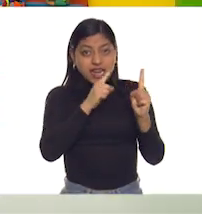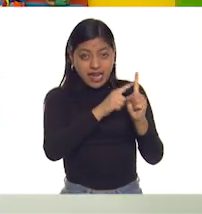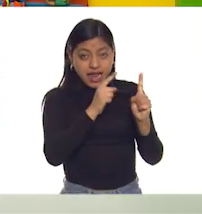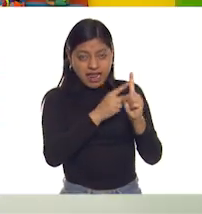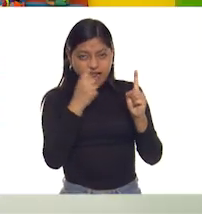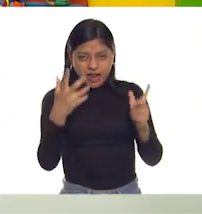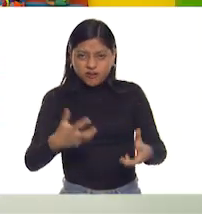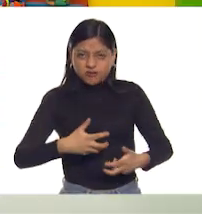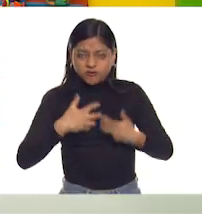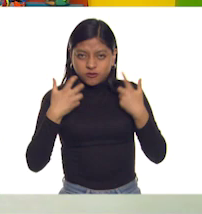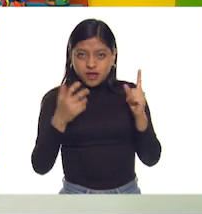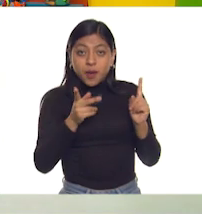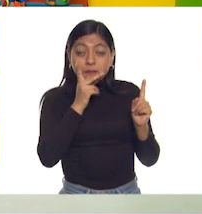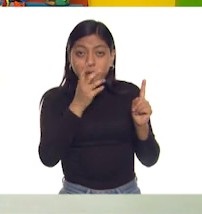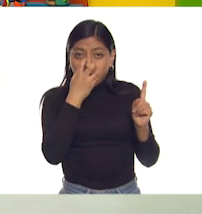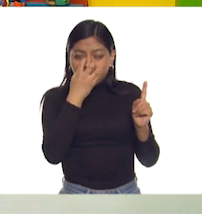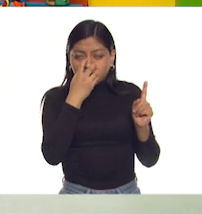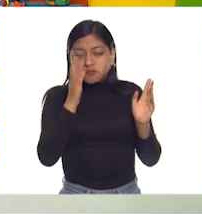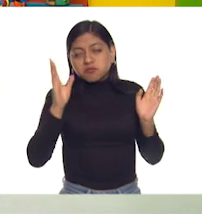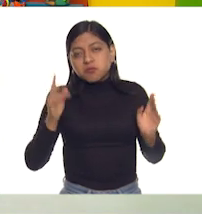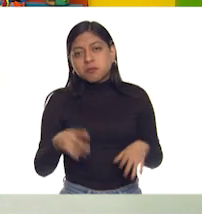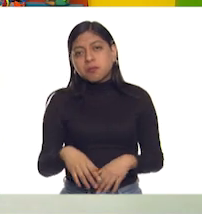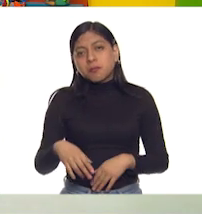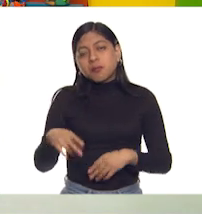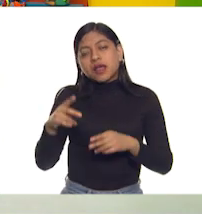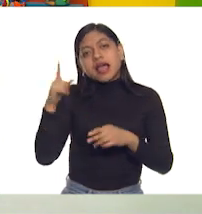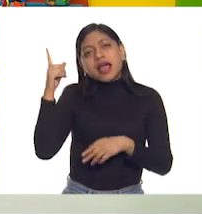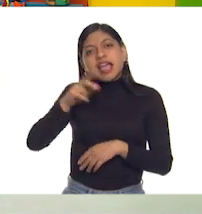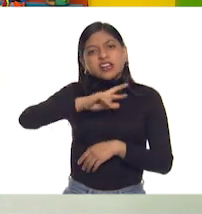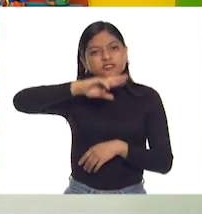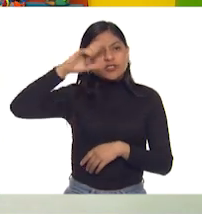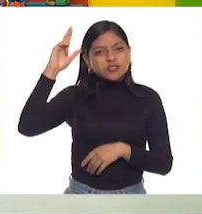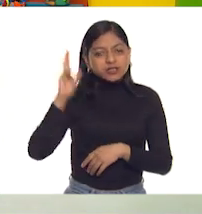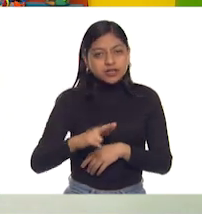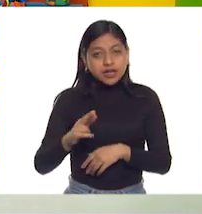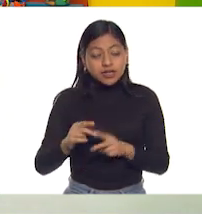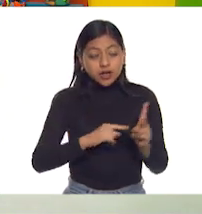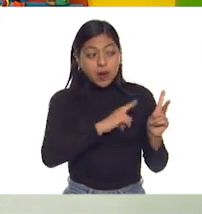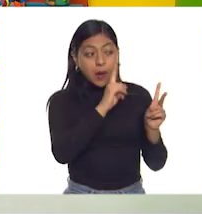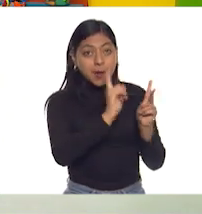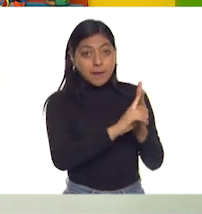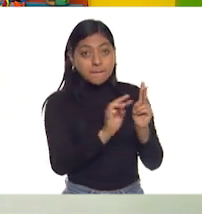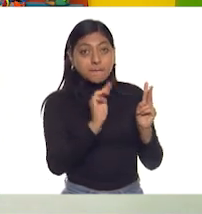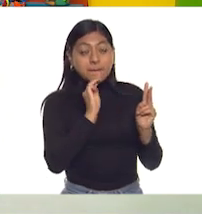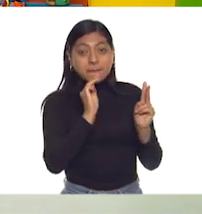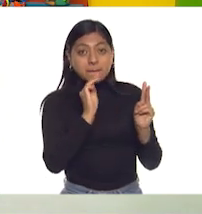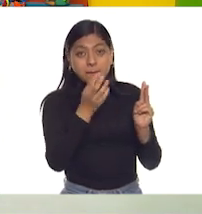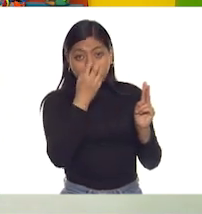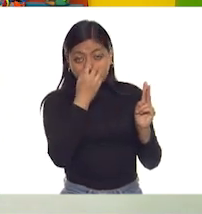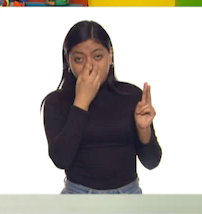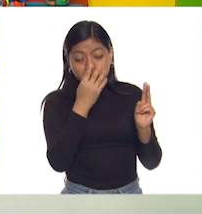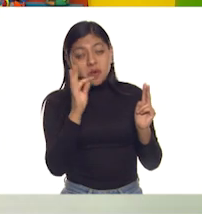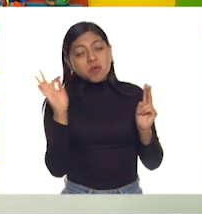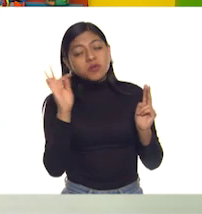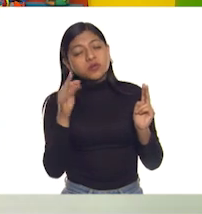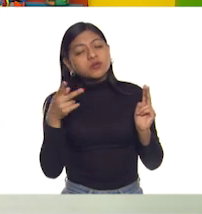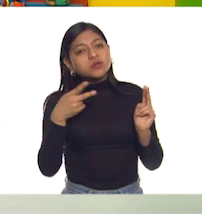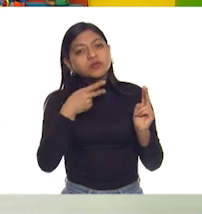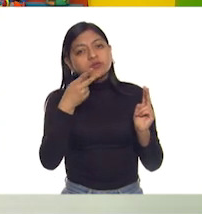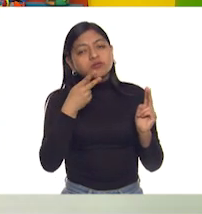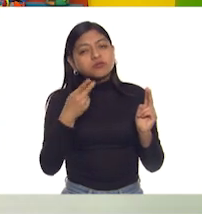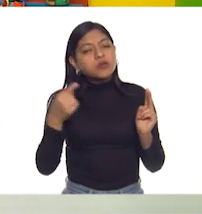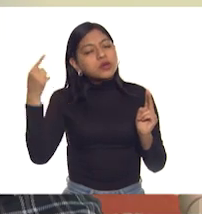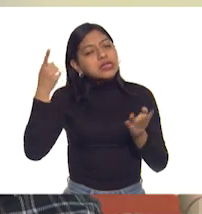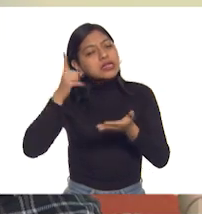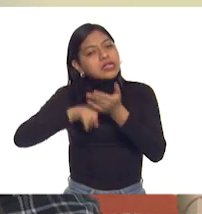era la de papá oso, había sido un trueno. Que la voz de mamá osa había sido una voz que le hablaba